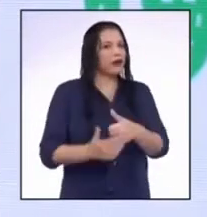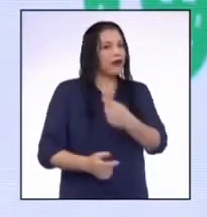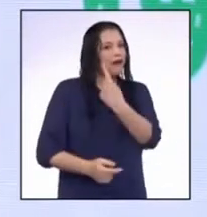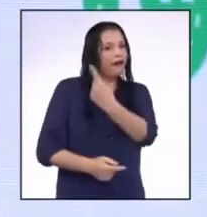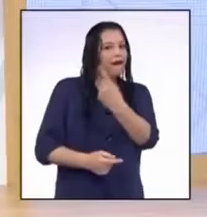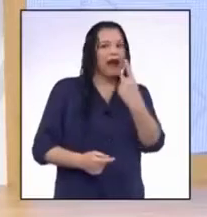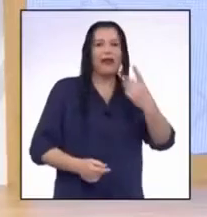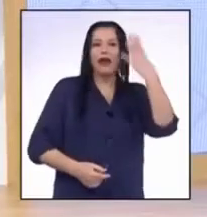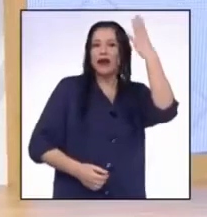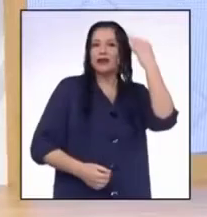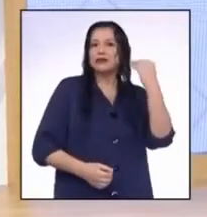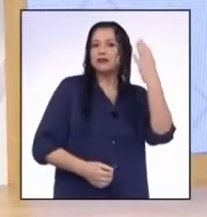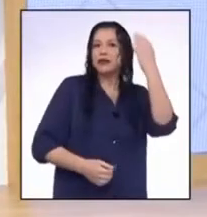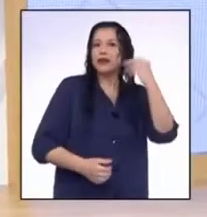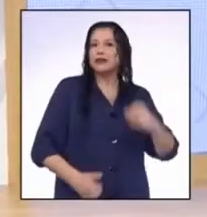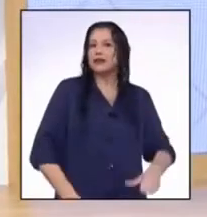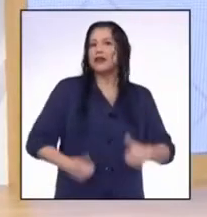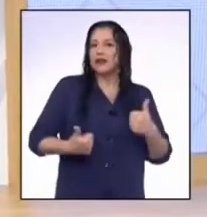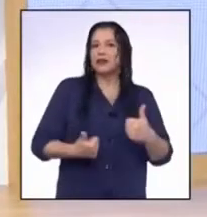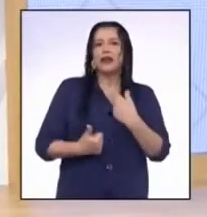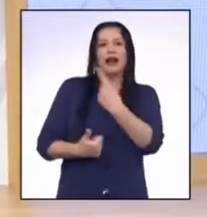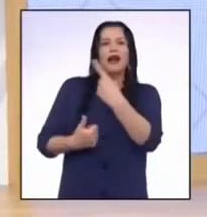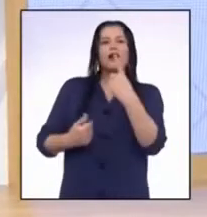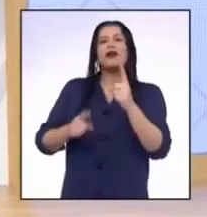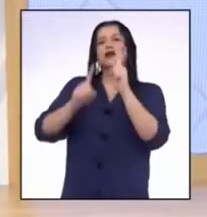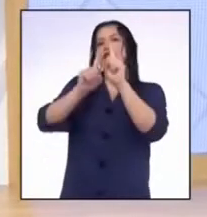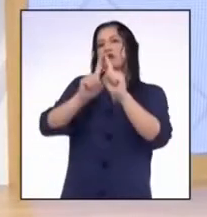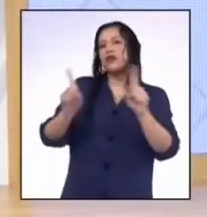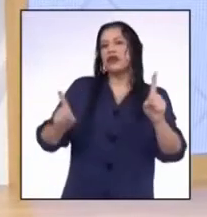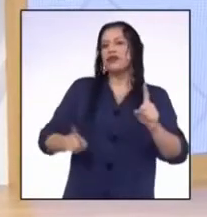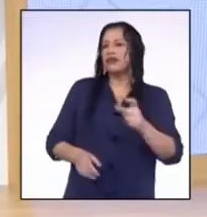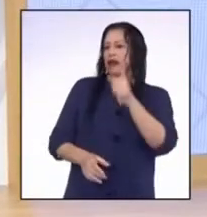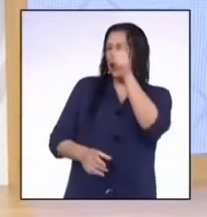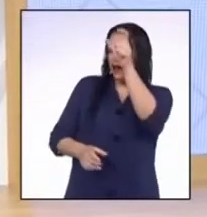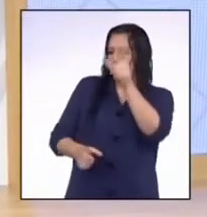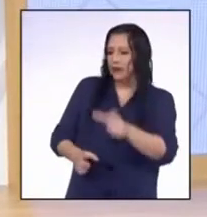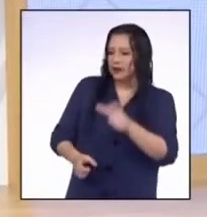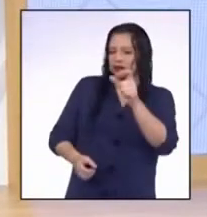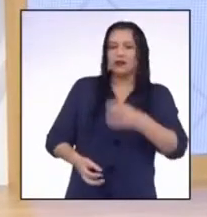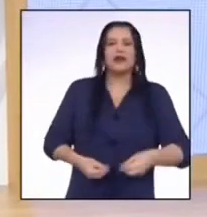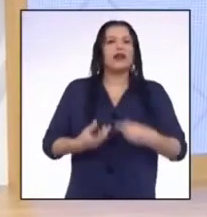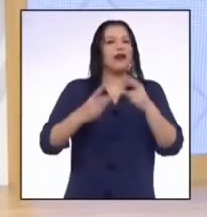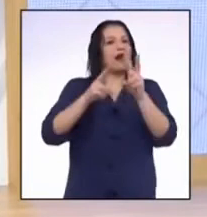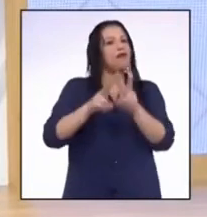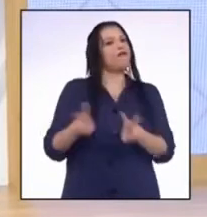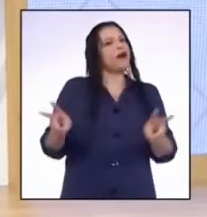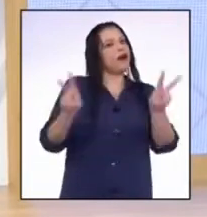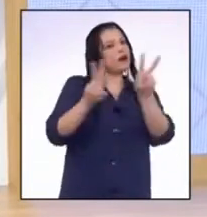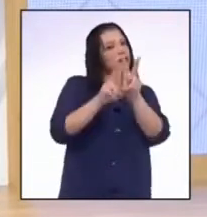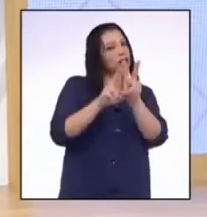vivencia es única y cada quien le da el valor que desea.